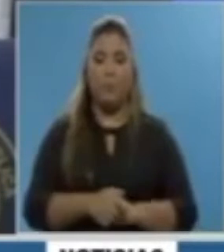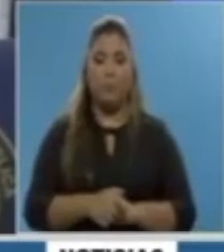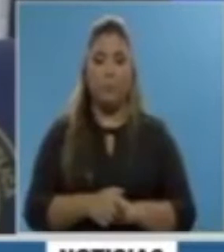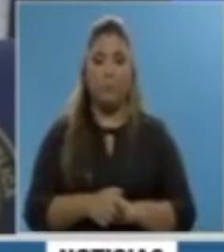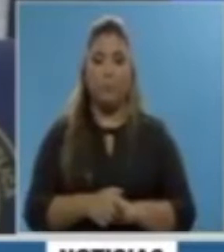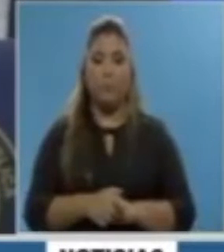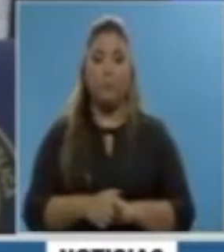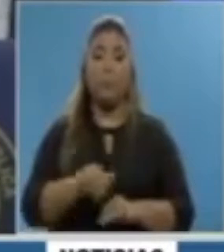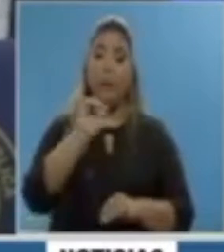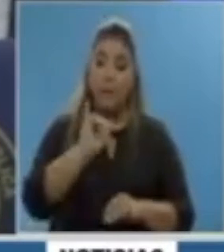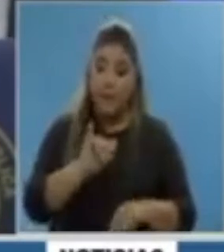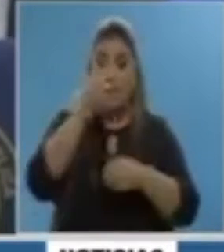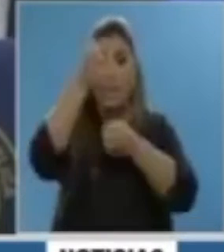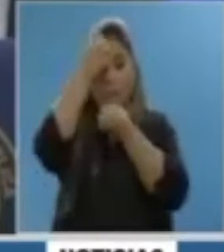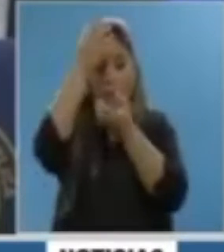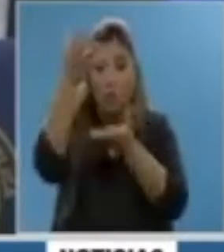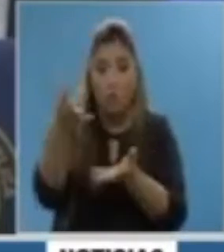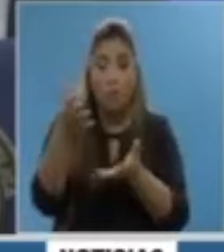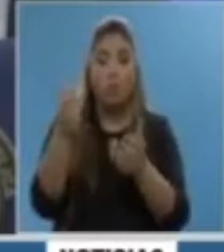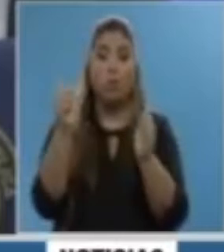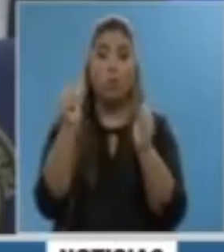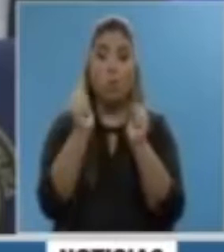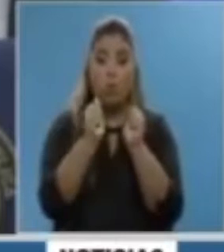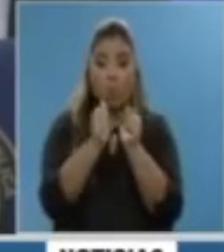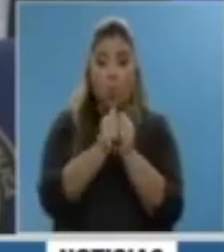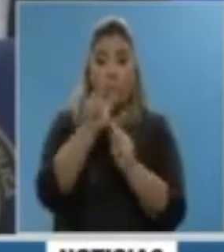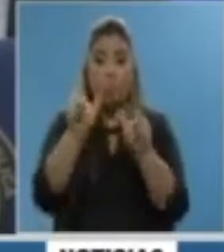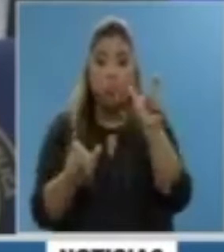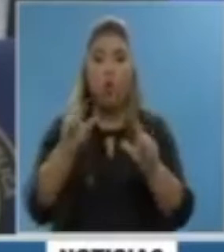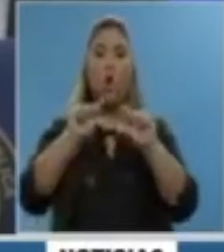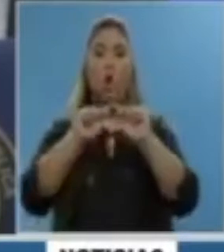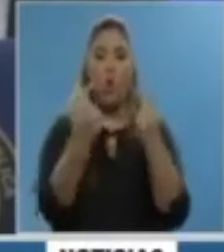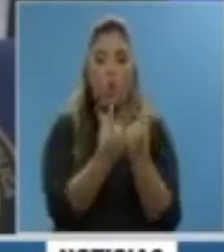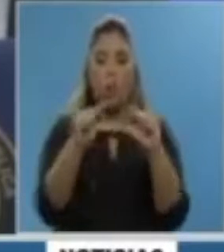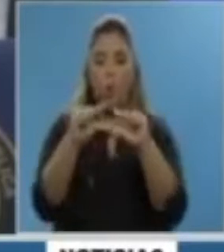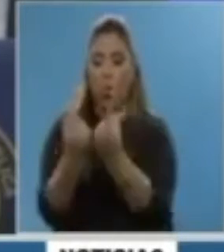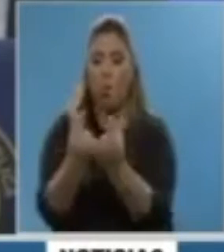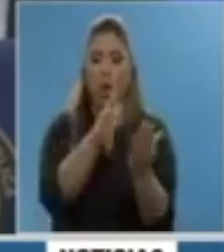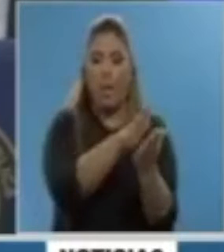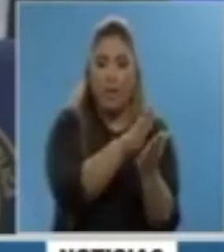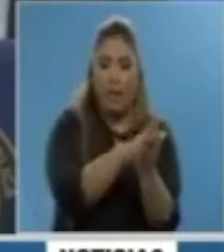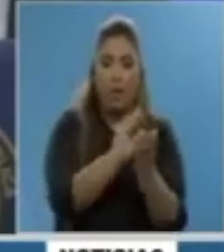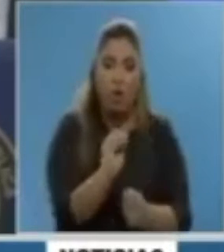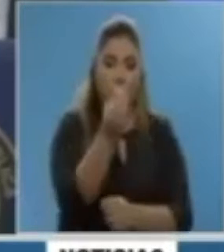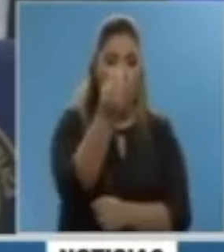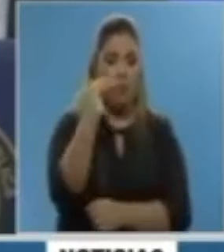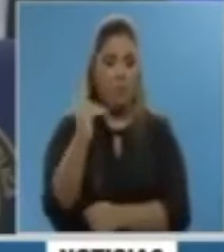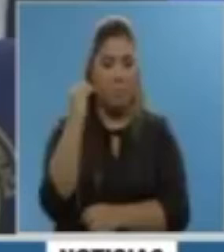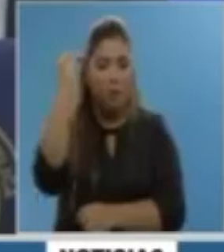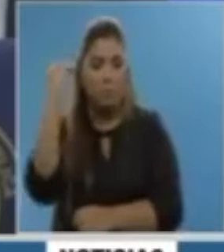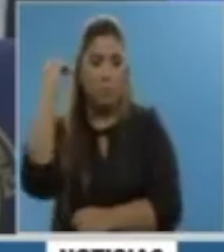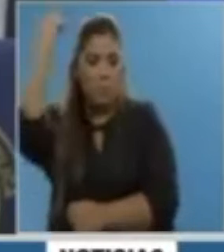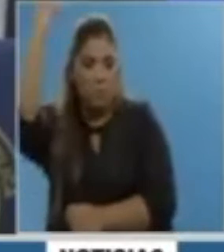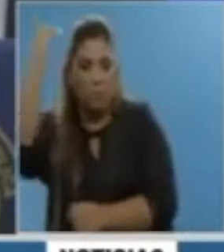Esta es información con base en el estado clínico por grupos de edad. Algunos puntos para tener en cuenta, que es